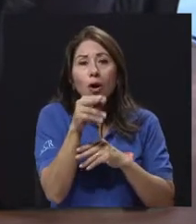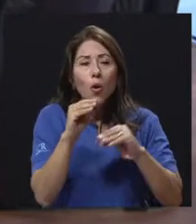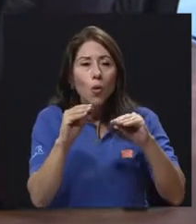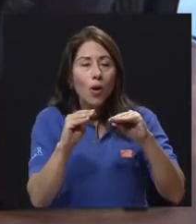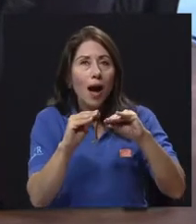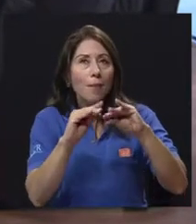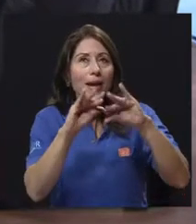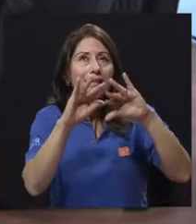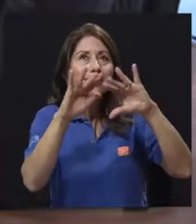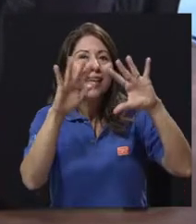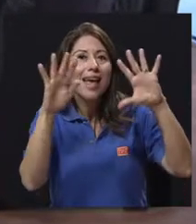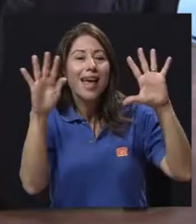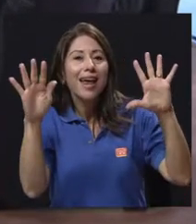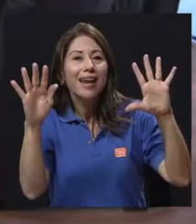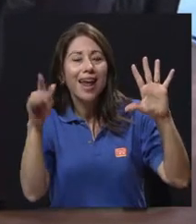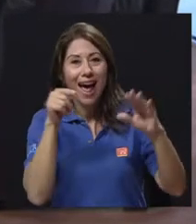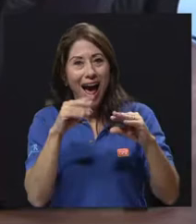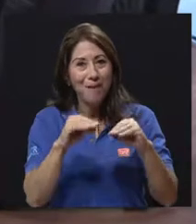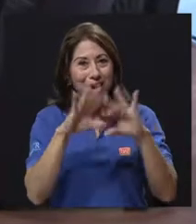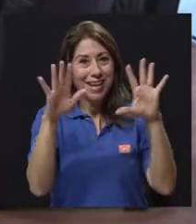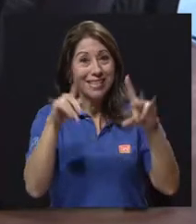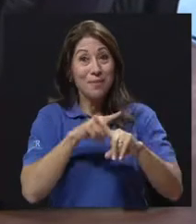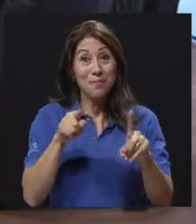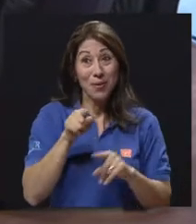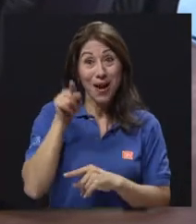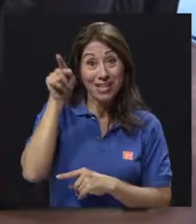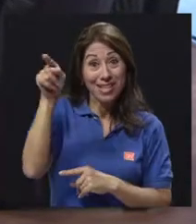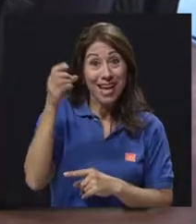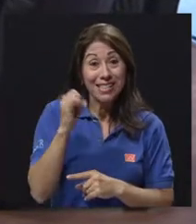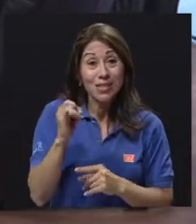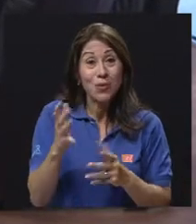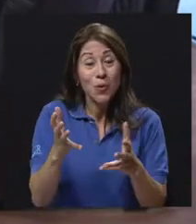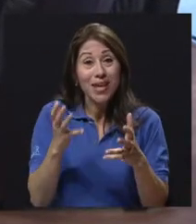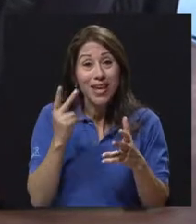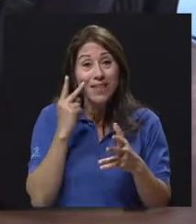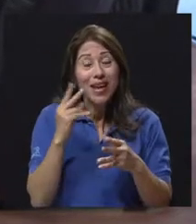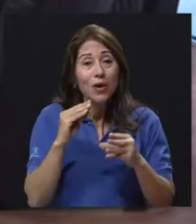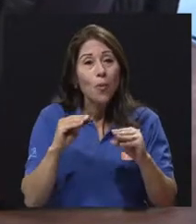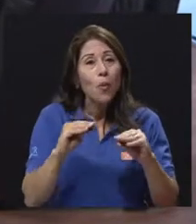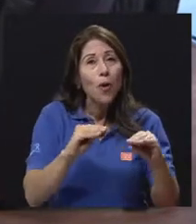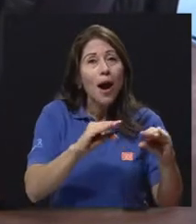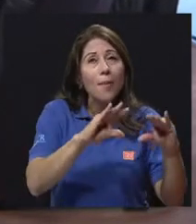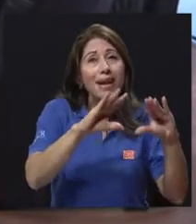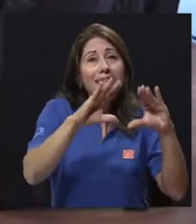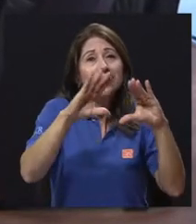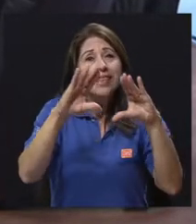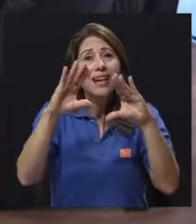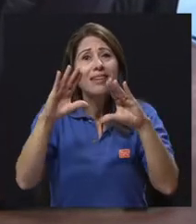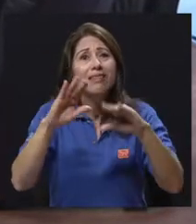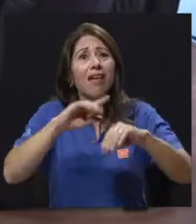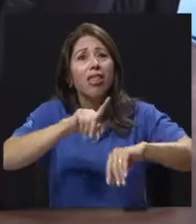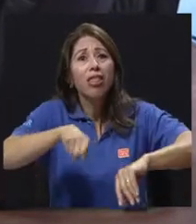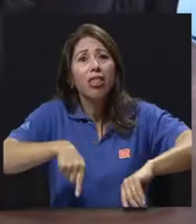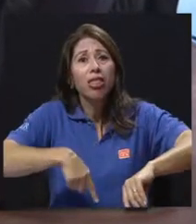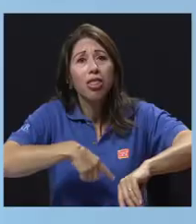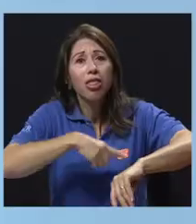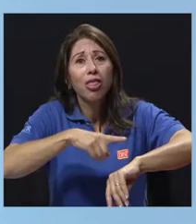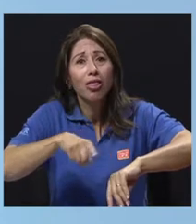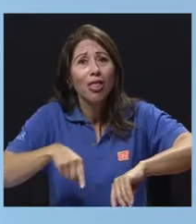amanece así. En cambio allá, si uno quiere hacer un time-lapse de un amanecer, es como toda la vida, ¿verdad? Claro. No termina como de salir el